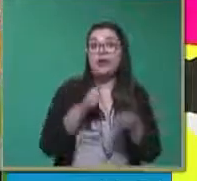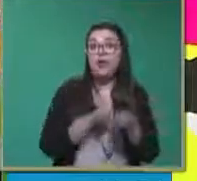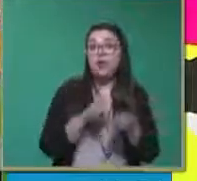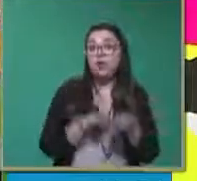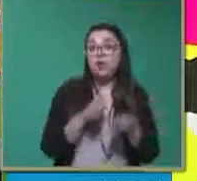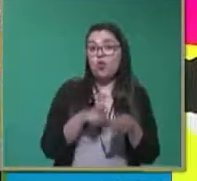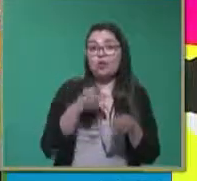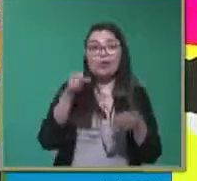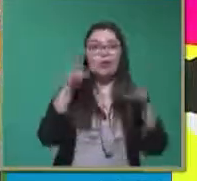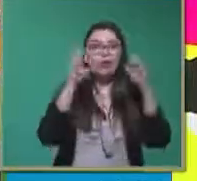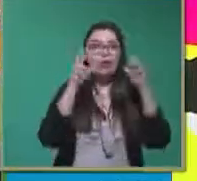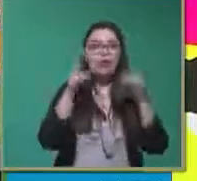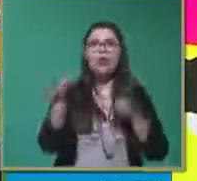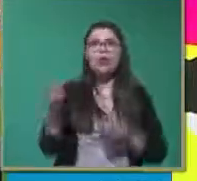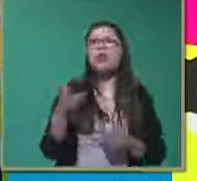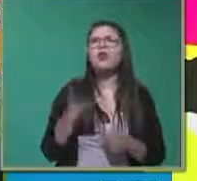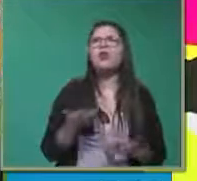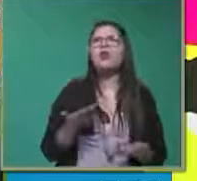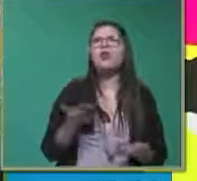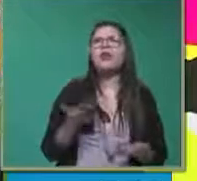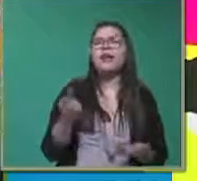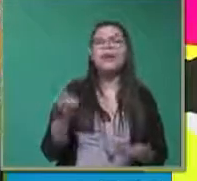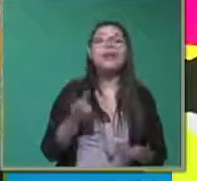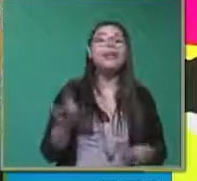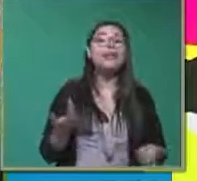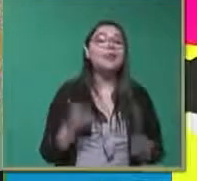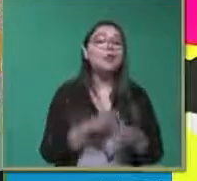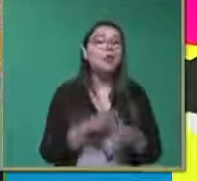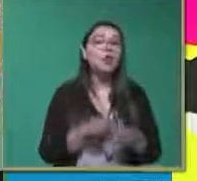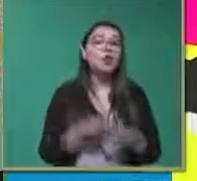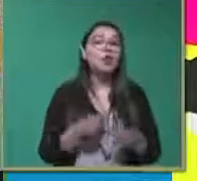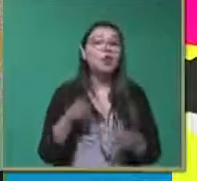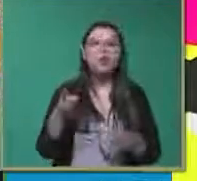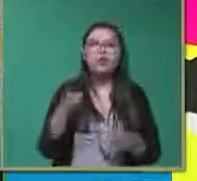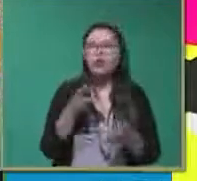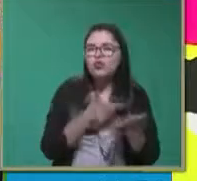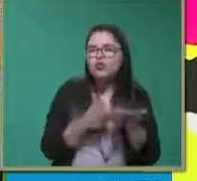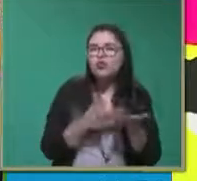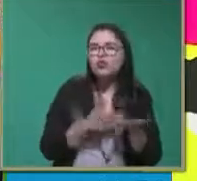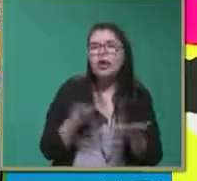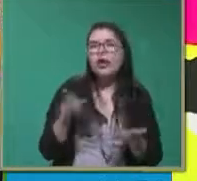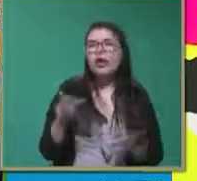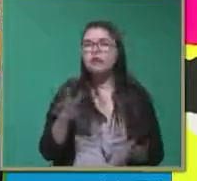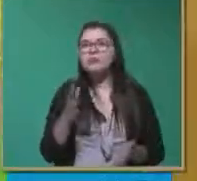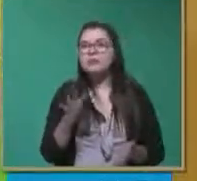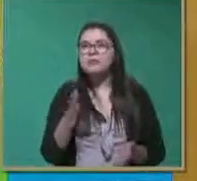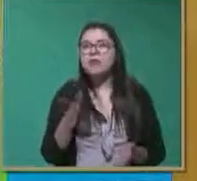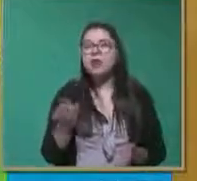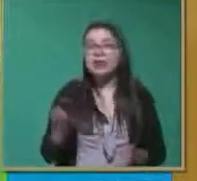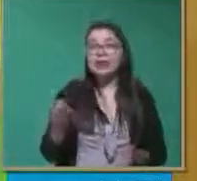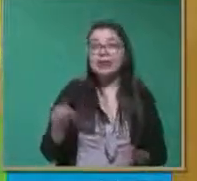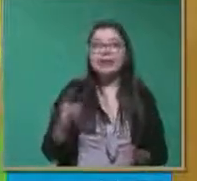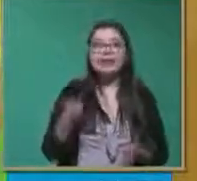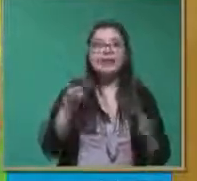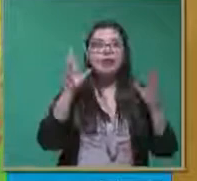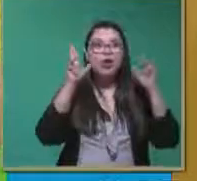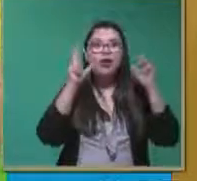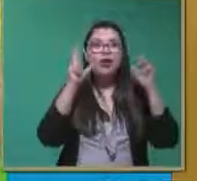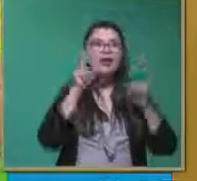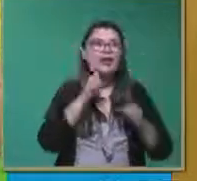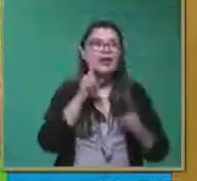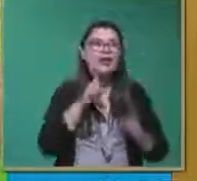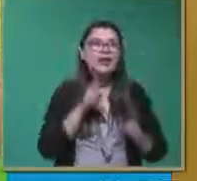viene siendo? Tiene mucho color rosita, o sea que viene siendo... una conejita. Una coneja, pero en inglés, ¿cómo se